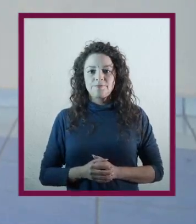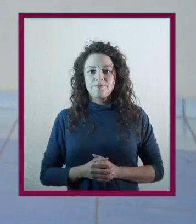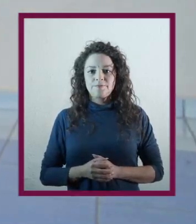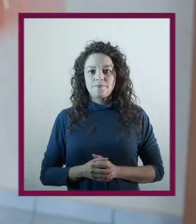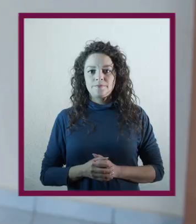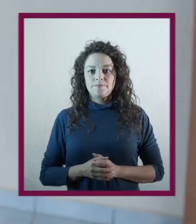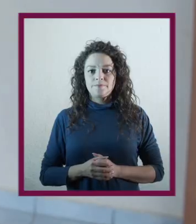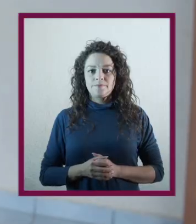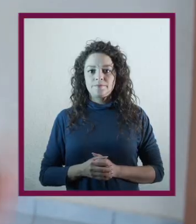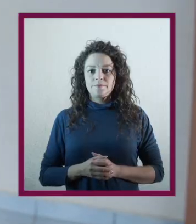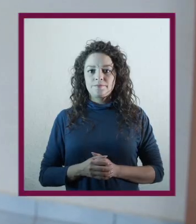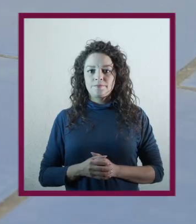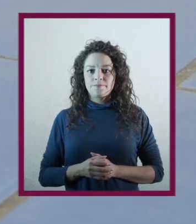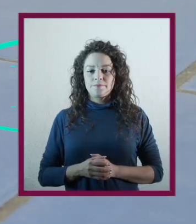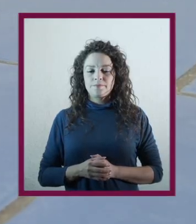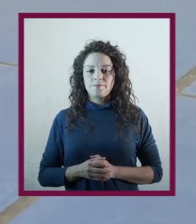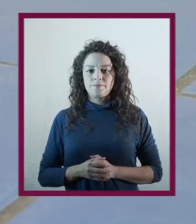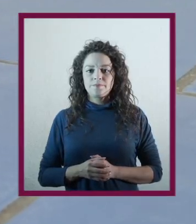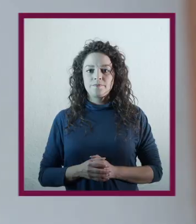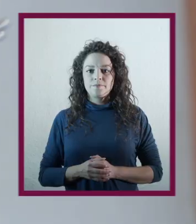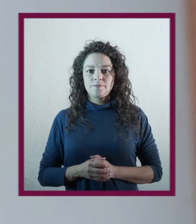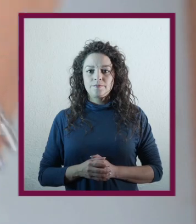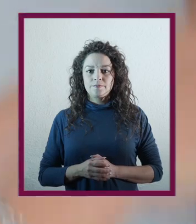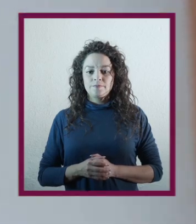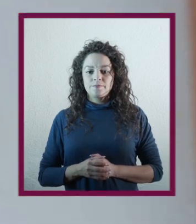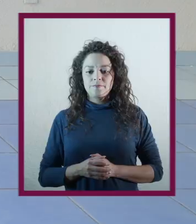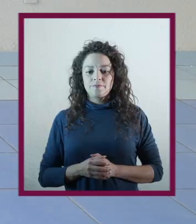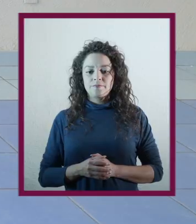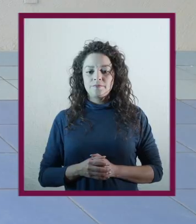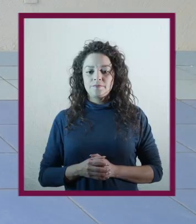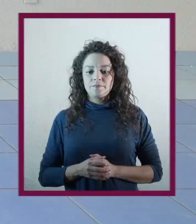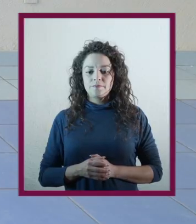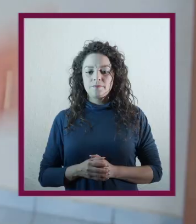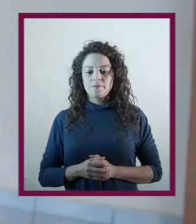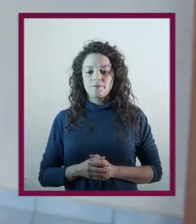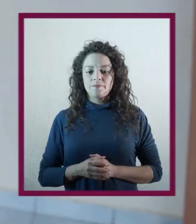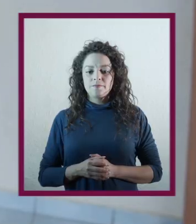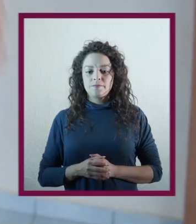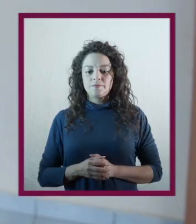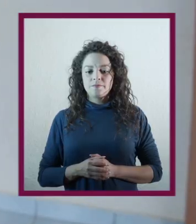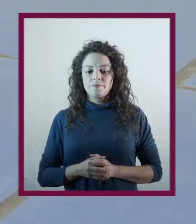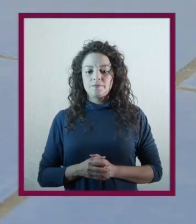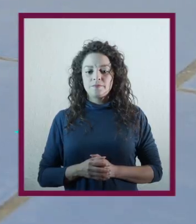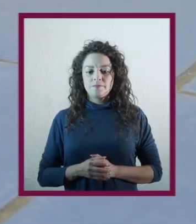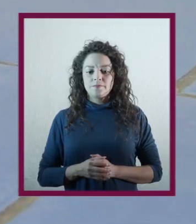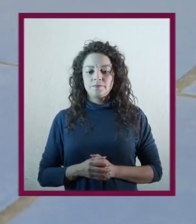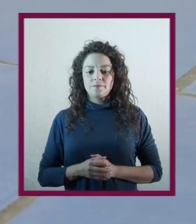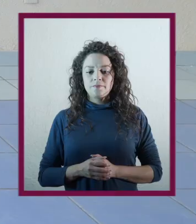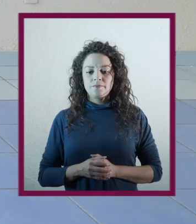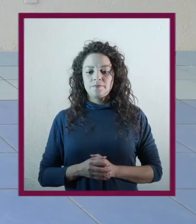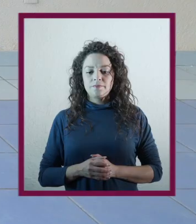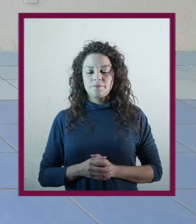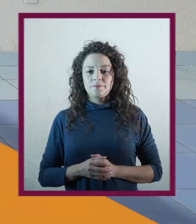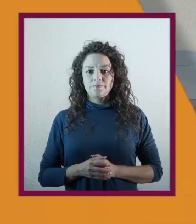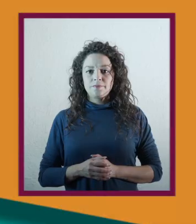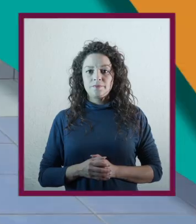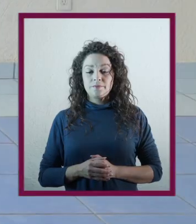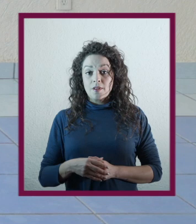Don, don, dara, dara, don, don, dara, don, don, dara, dara, don, don,